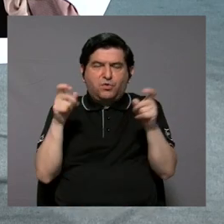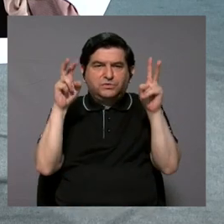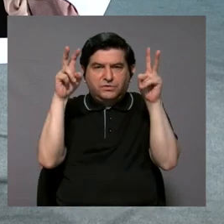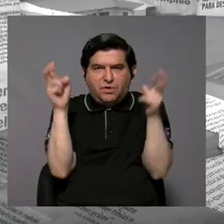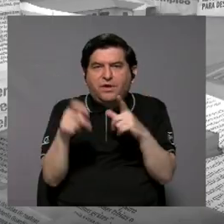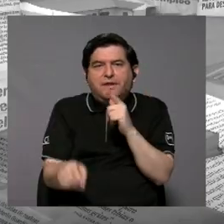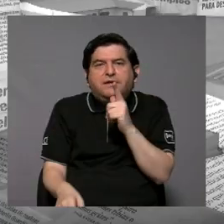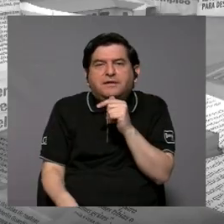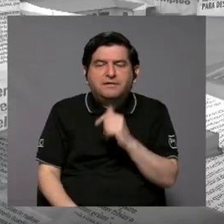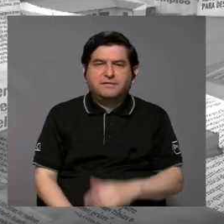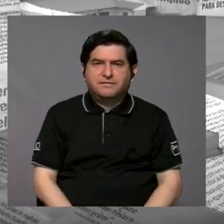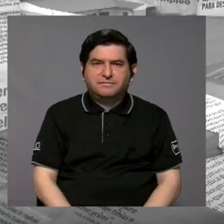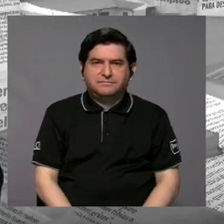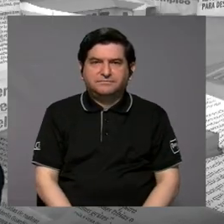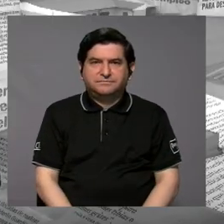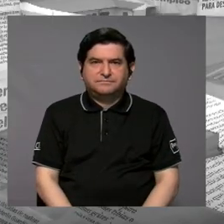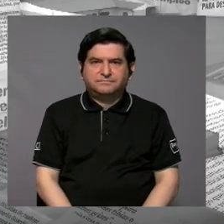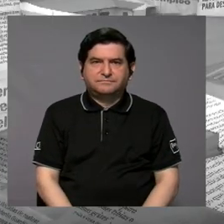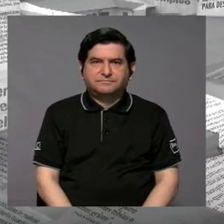tema? ¿Y